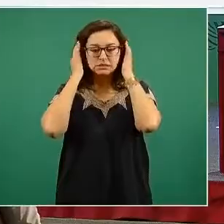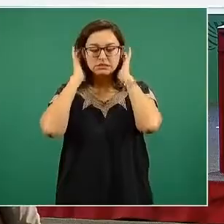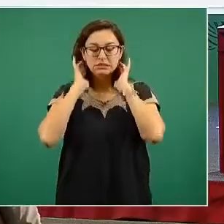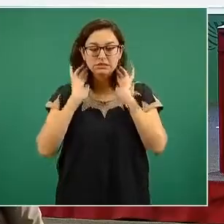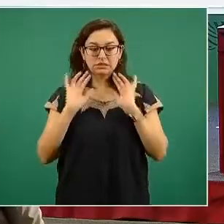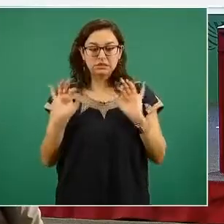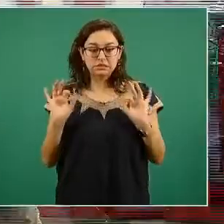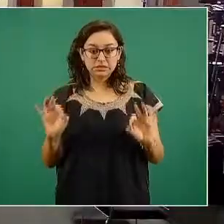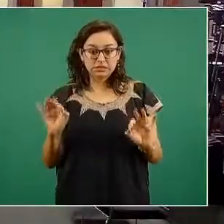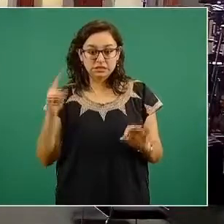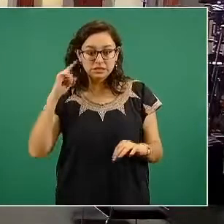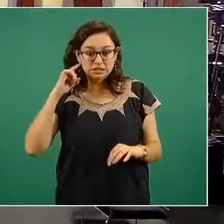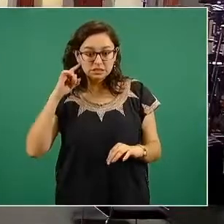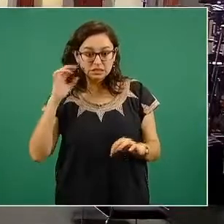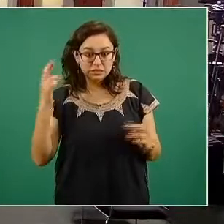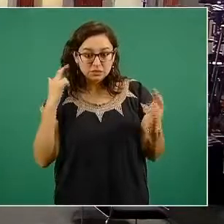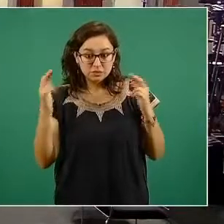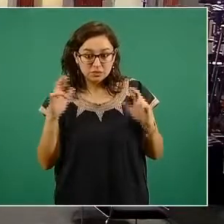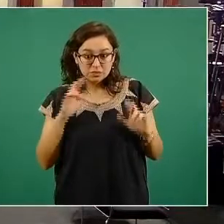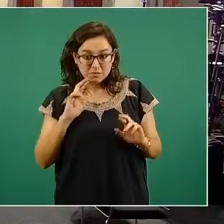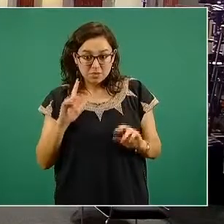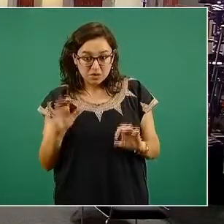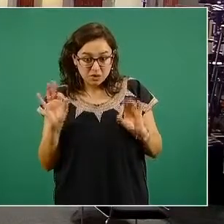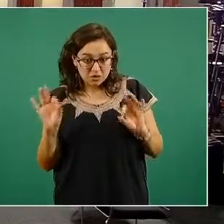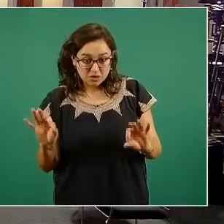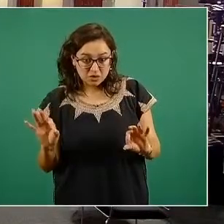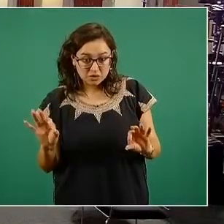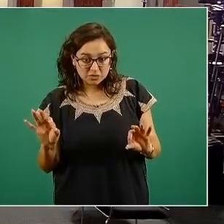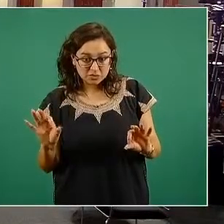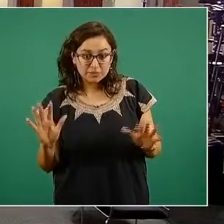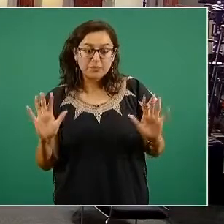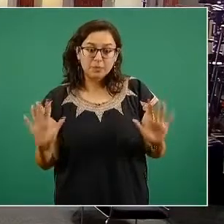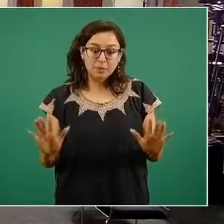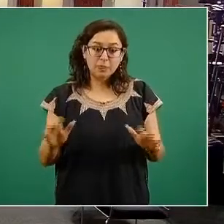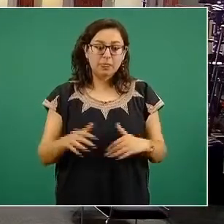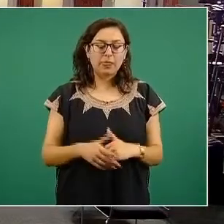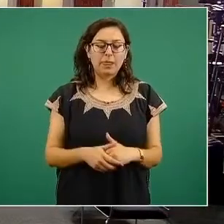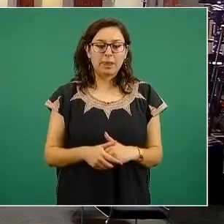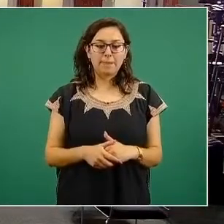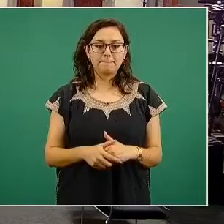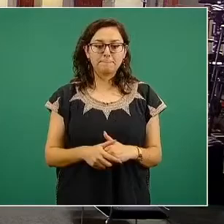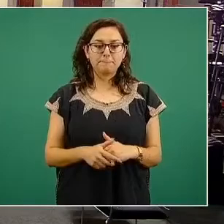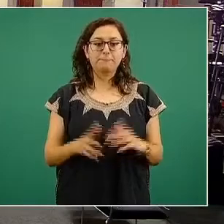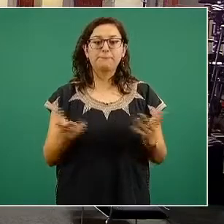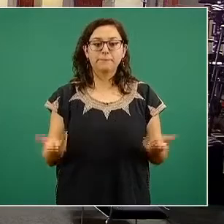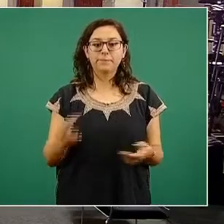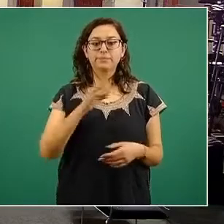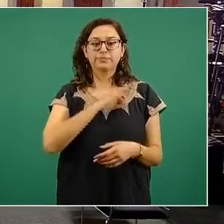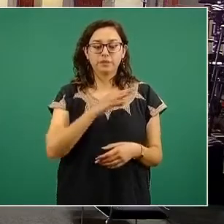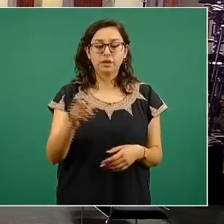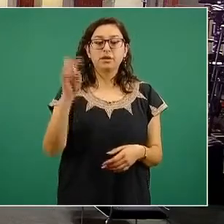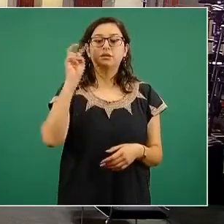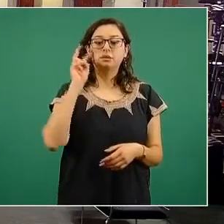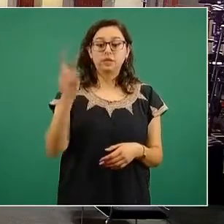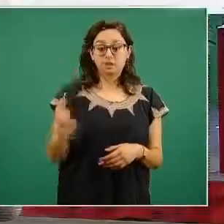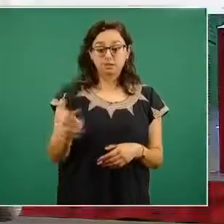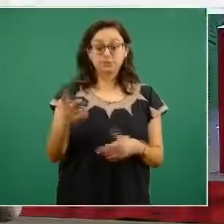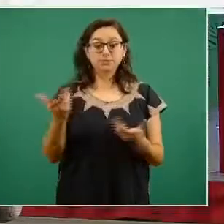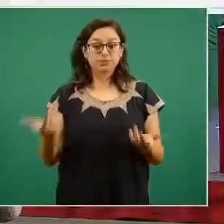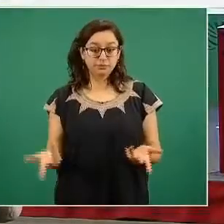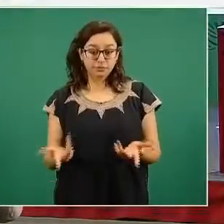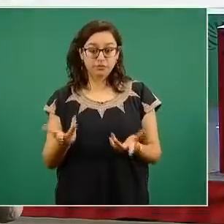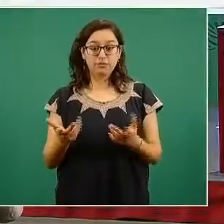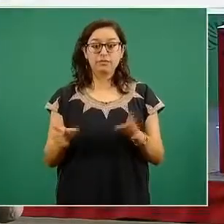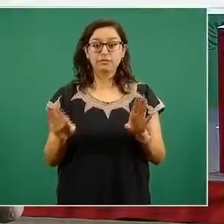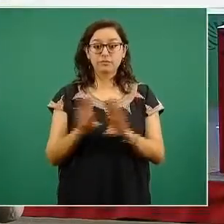ahí no sé si se escuche mejor. Bueno, entonces, en esta parte vemos los casos nuevos, los casos incidentes que